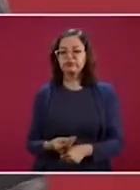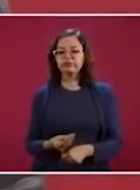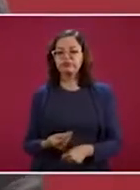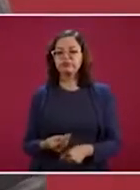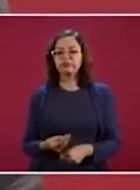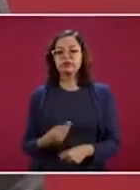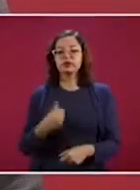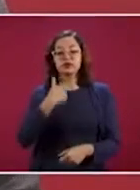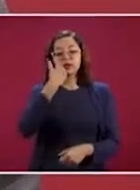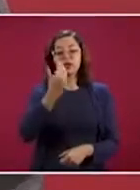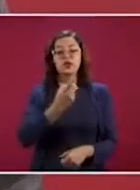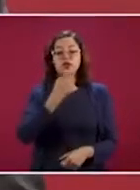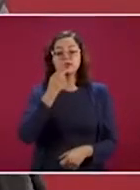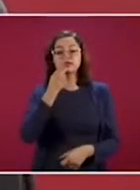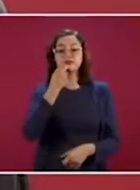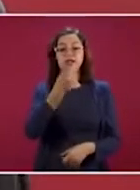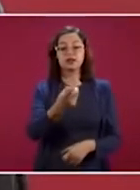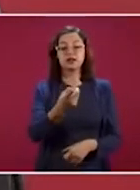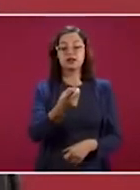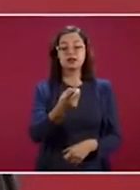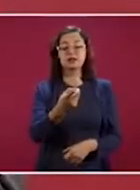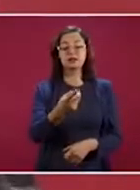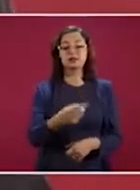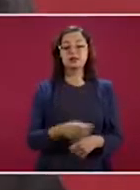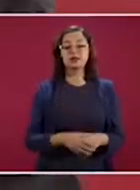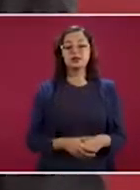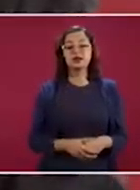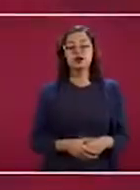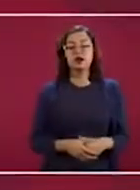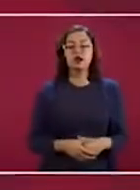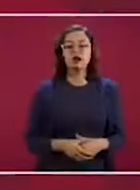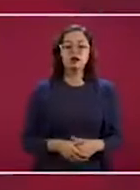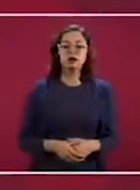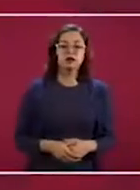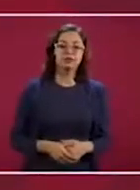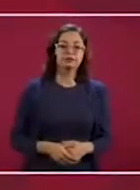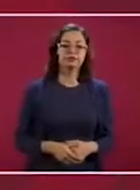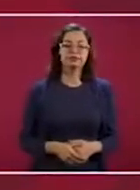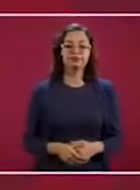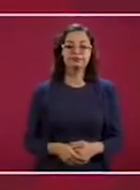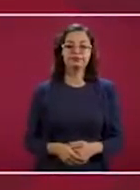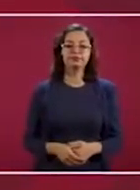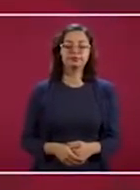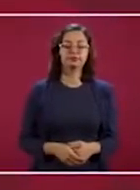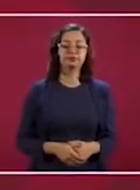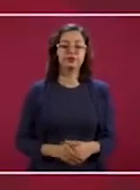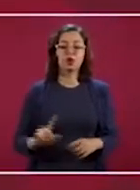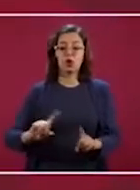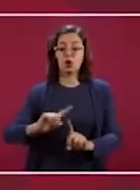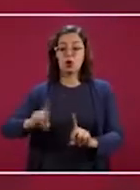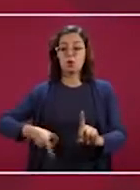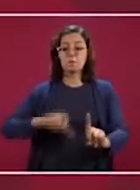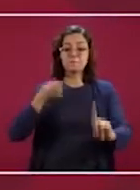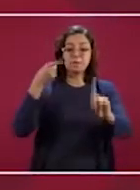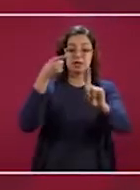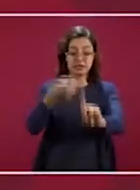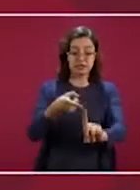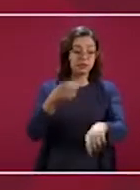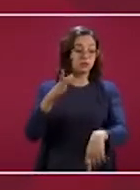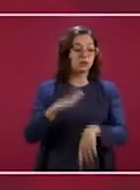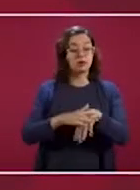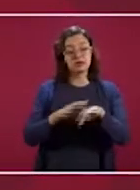y decirles qué es un el objetivo es una